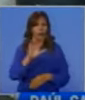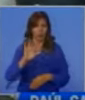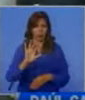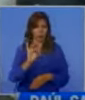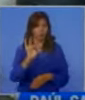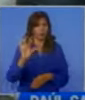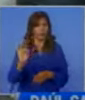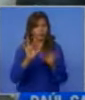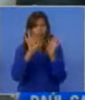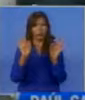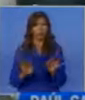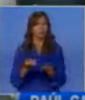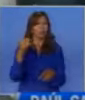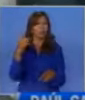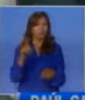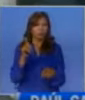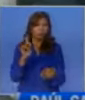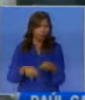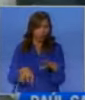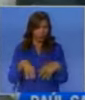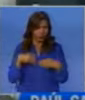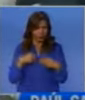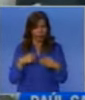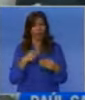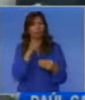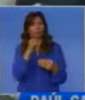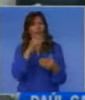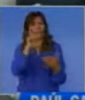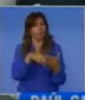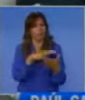39.588 formularios. Formularios válidos quedarían